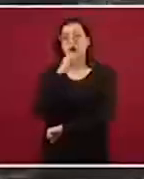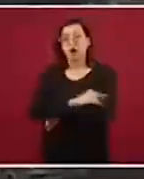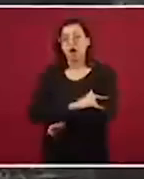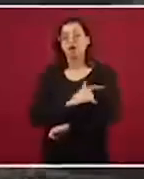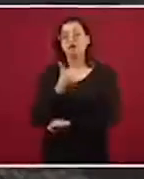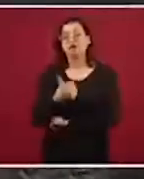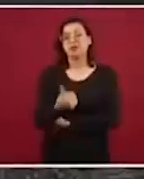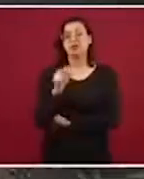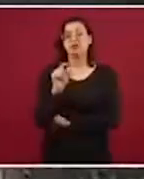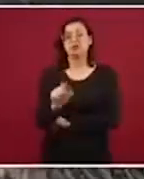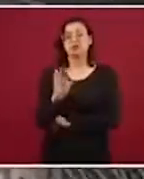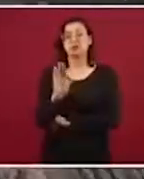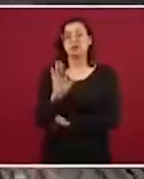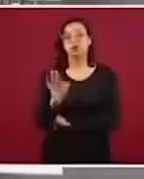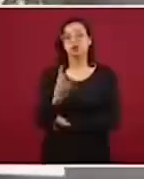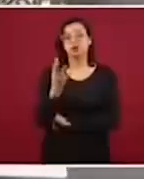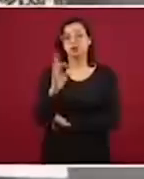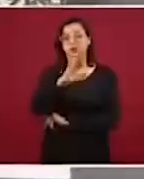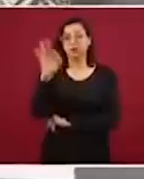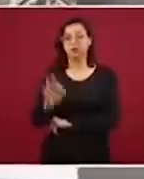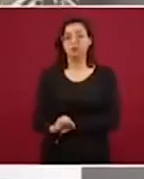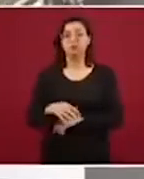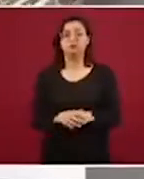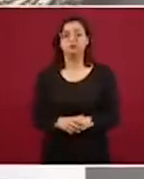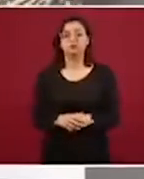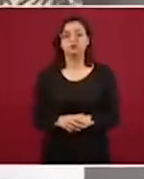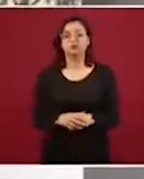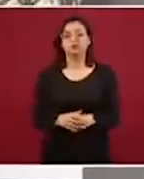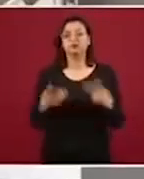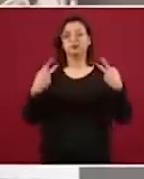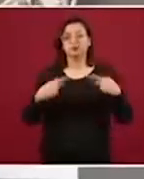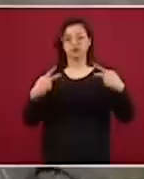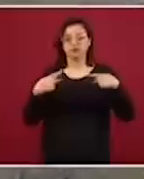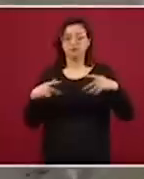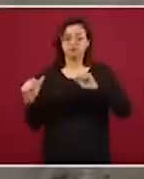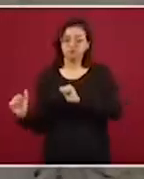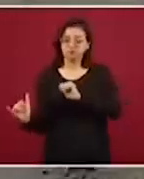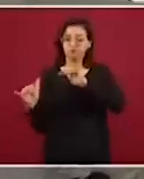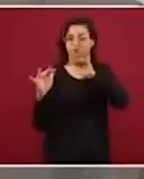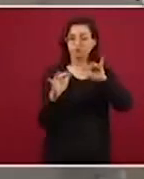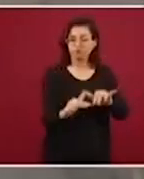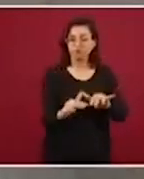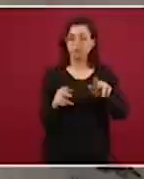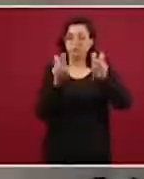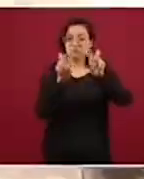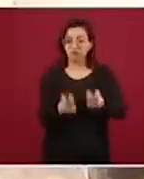6.44%. El eje troncal para el arribo de pasajeros al edificio terminal,